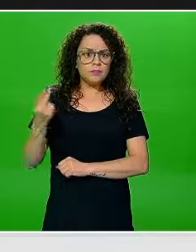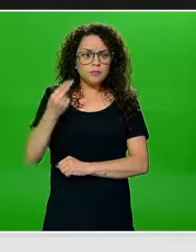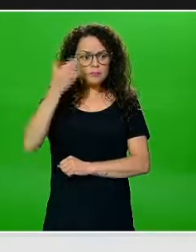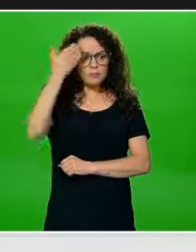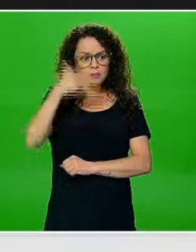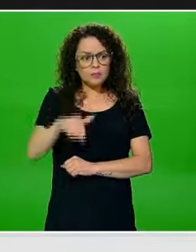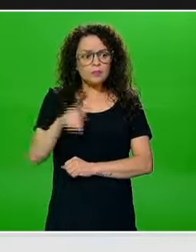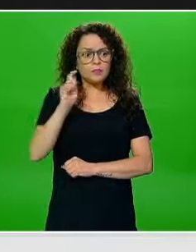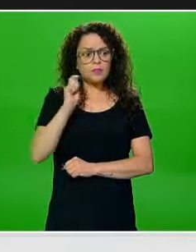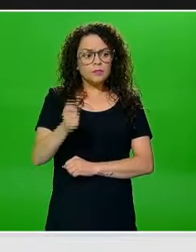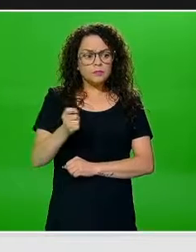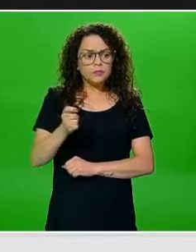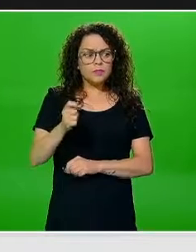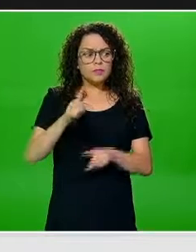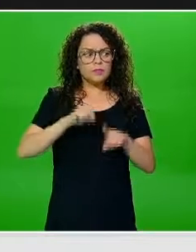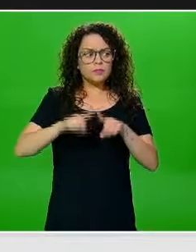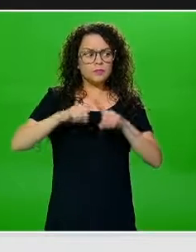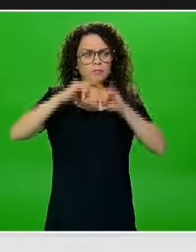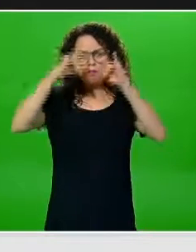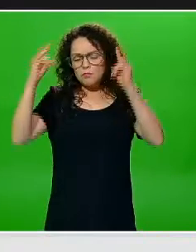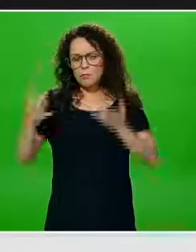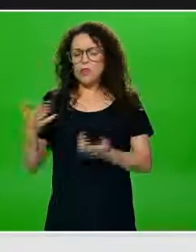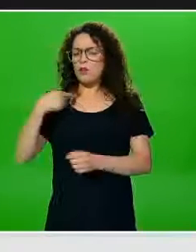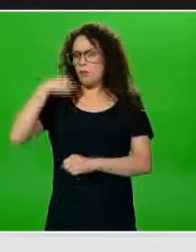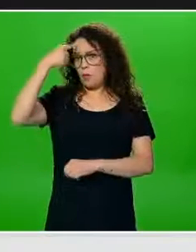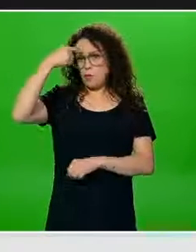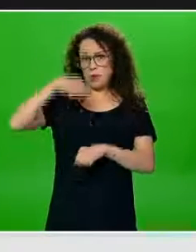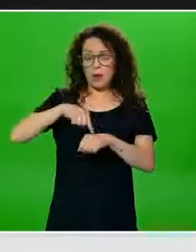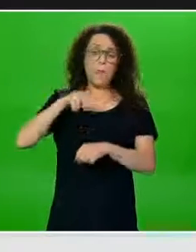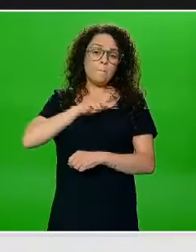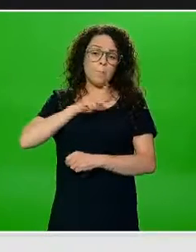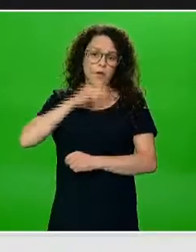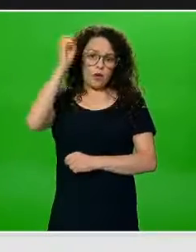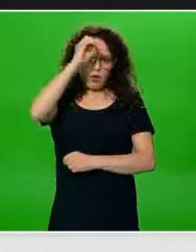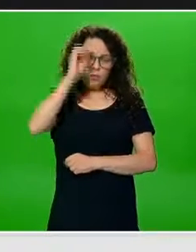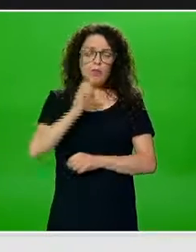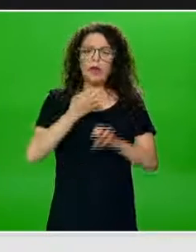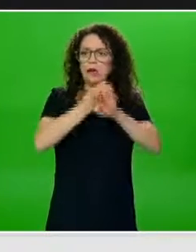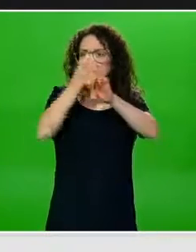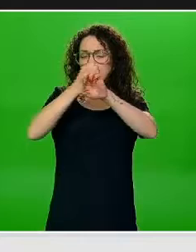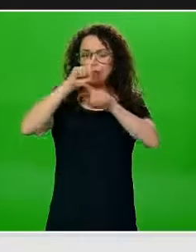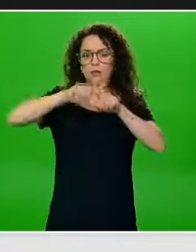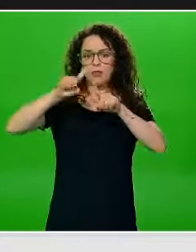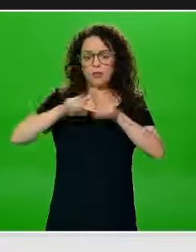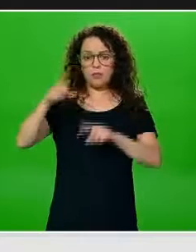el hospital inflable, y yo creo que en varios estados los secretarios